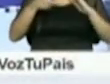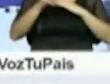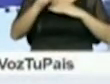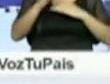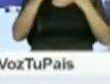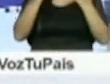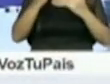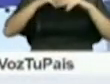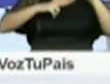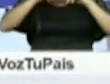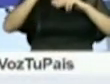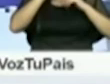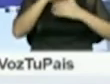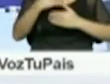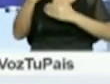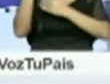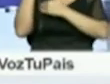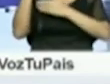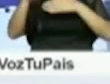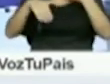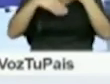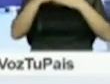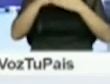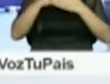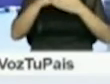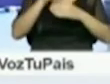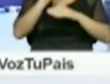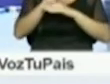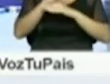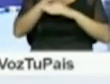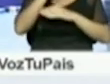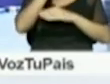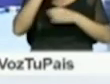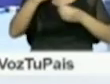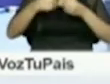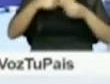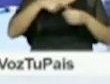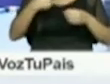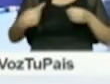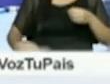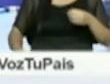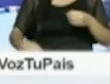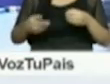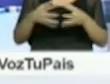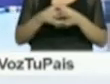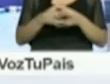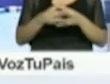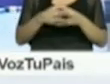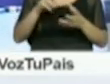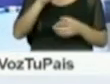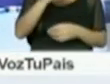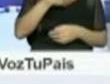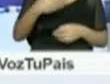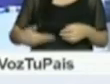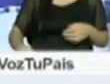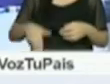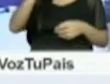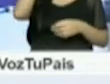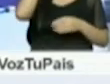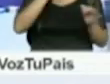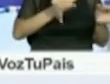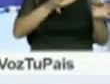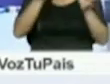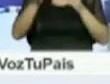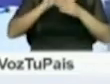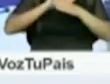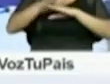La construcción por parte de los jefes de Estado de Ecuador y China. El señor vicepresidente Jorge Glass, posterior a